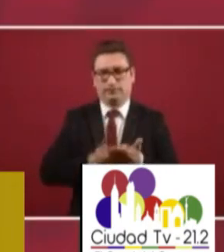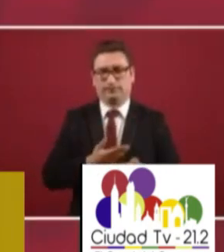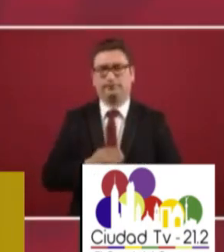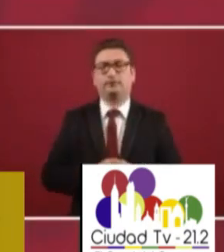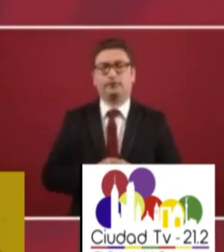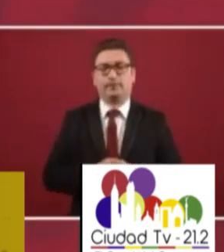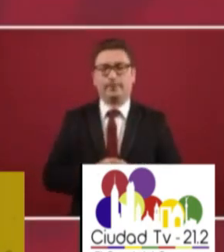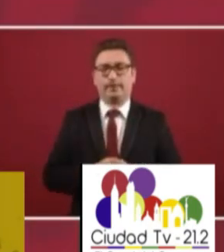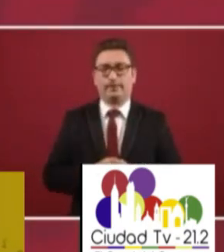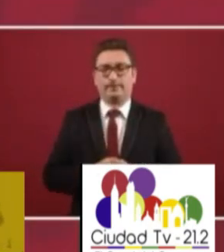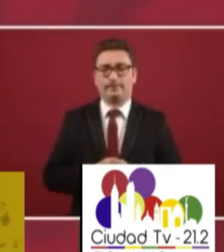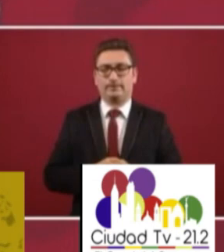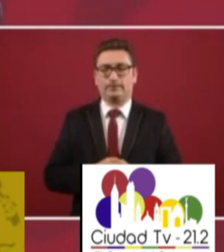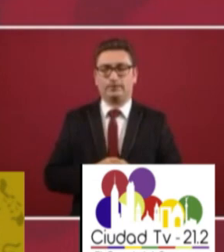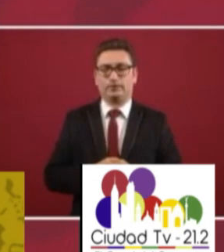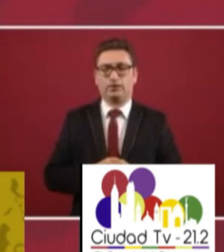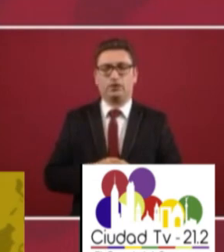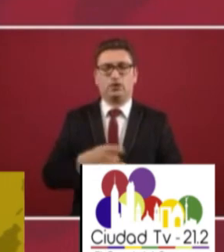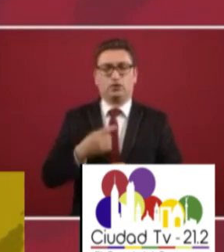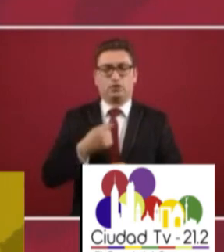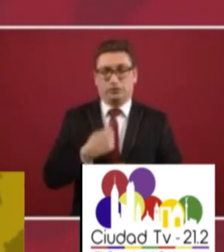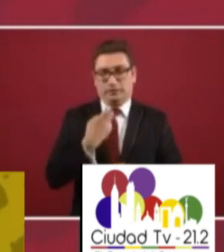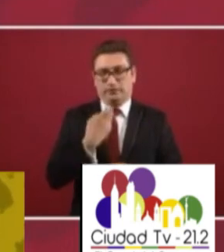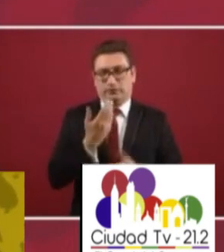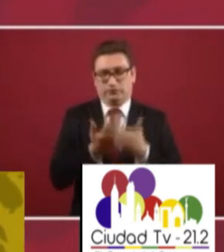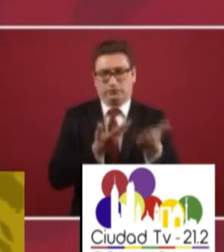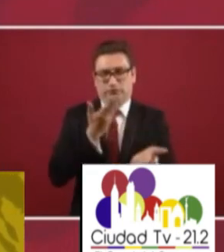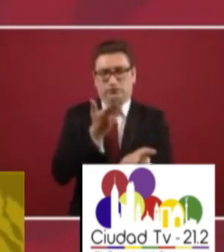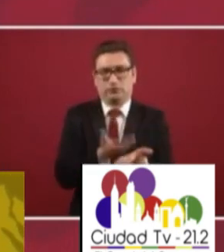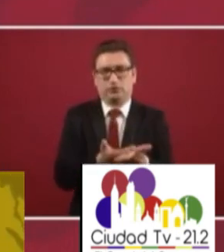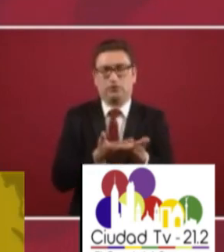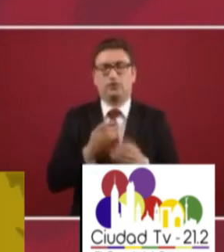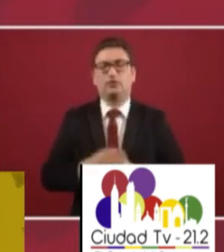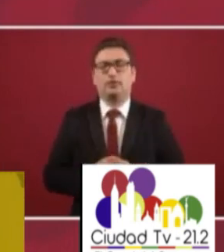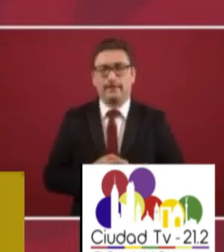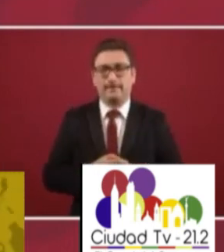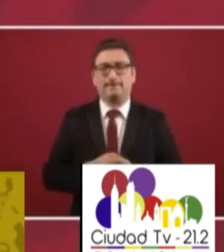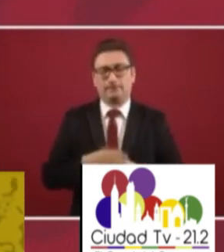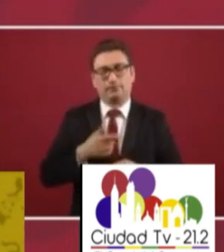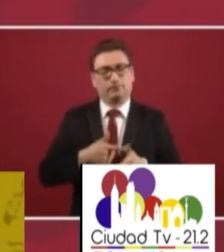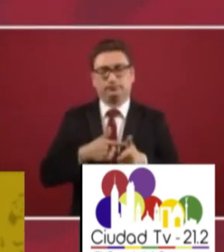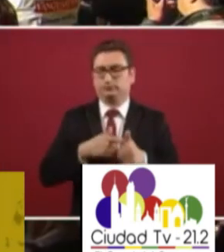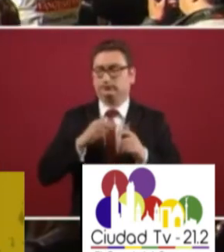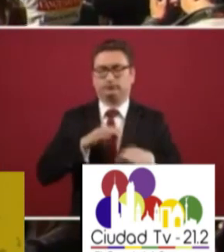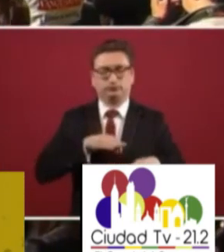yo estoy proponiendo y estamos trabajando